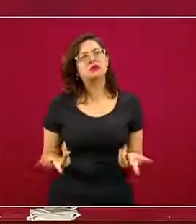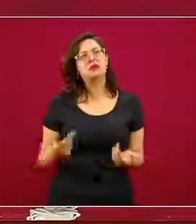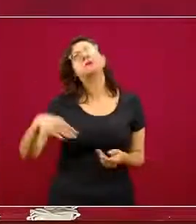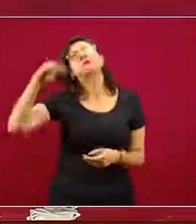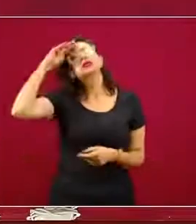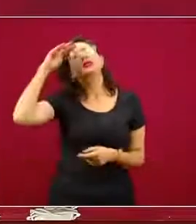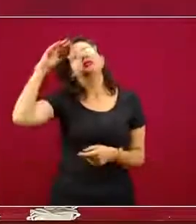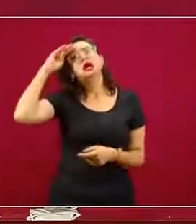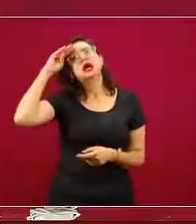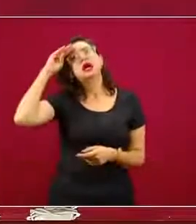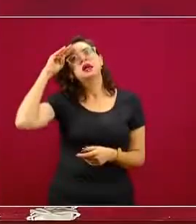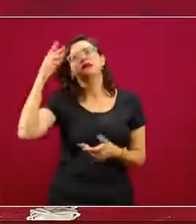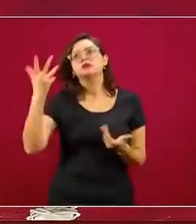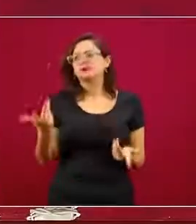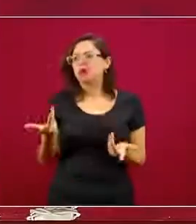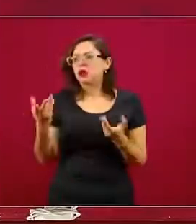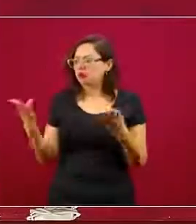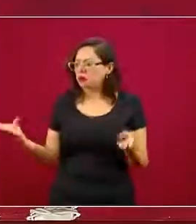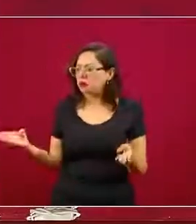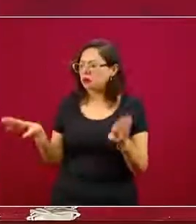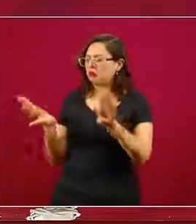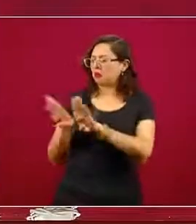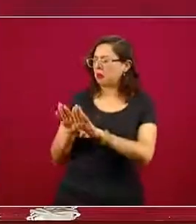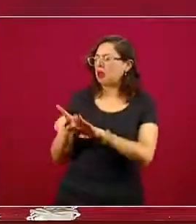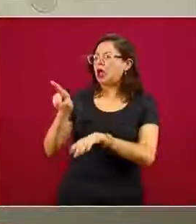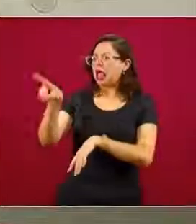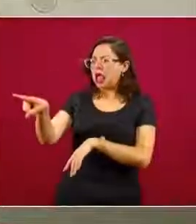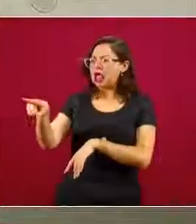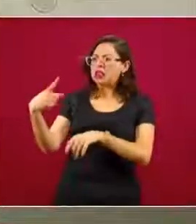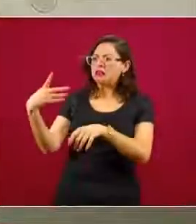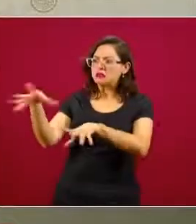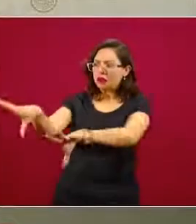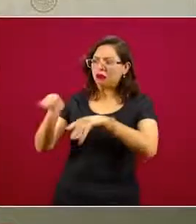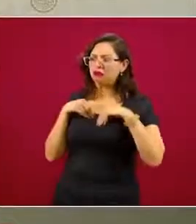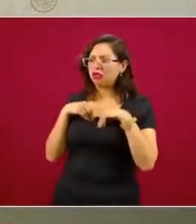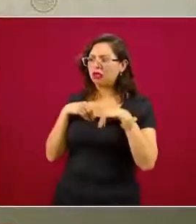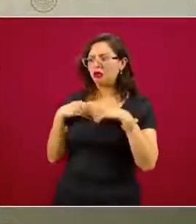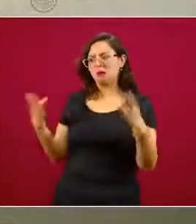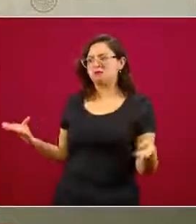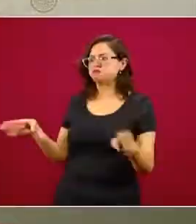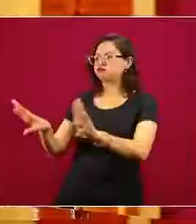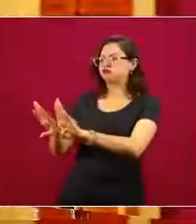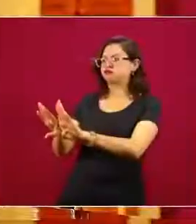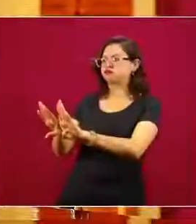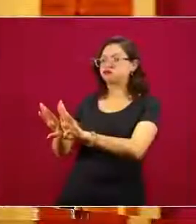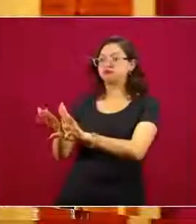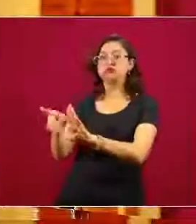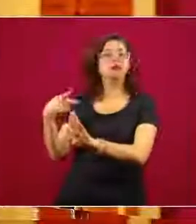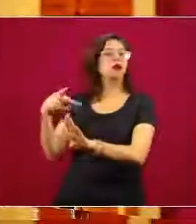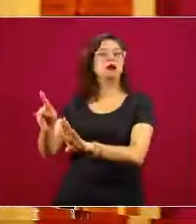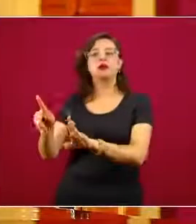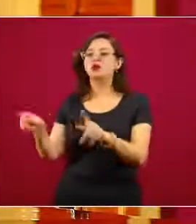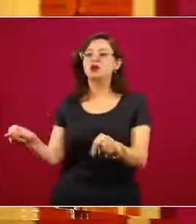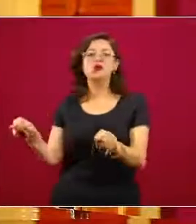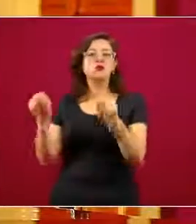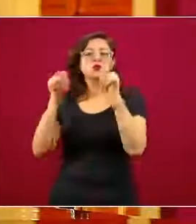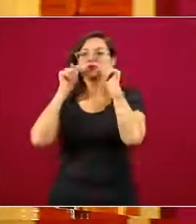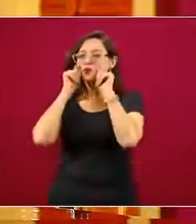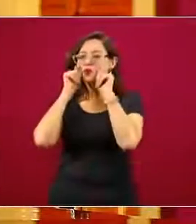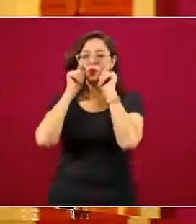razonable, no le dejo pasar a quien pudiera infectarme, es un poco la visión. Al final hay un punto donde se